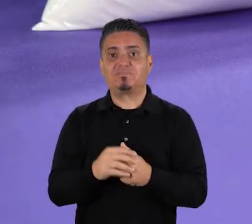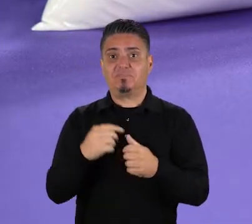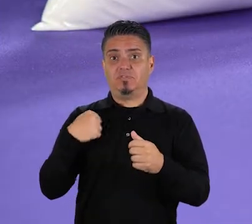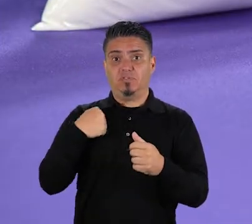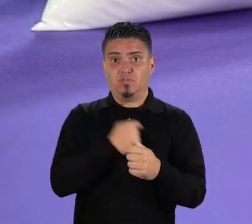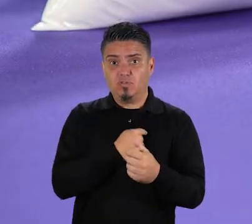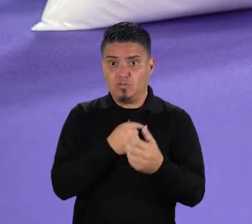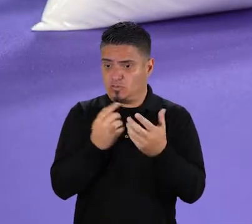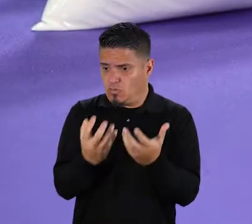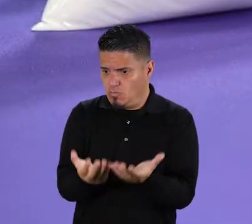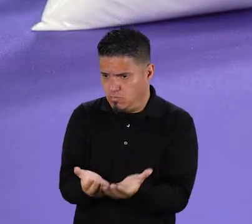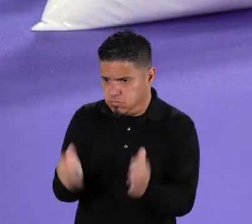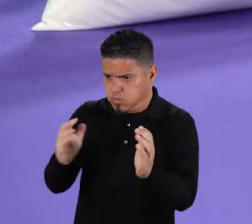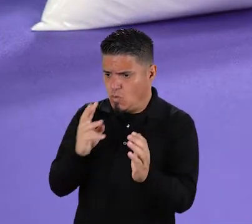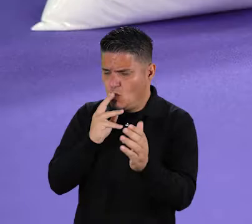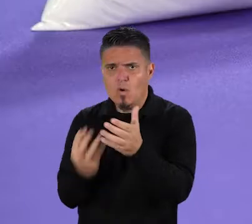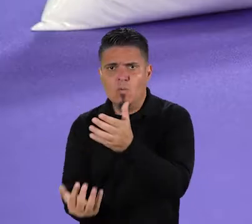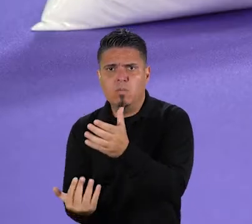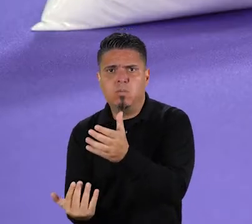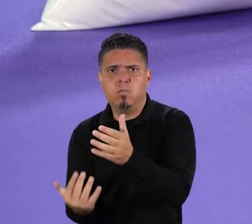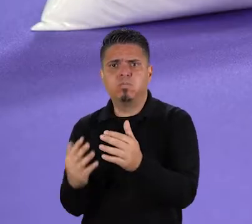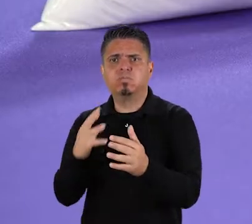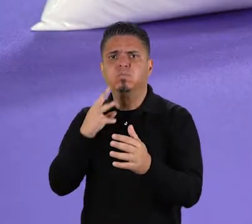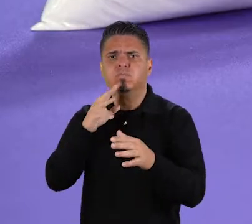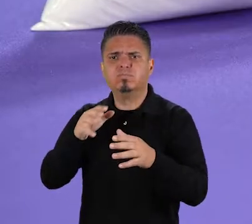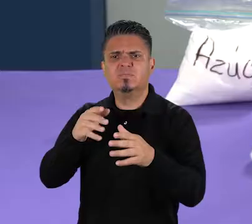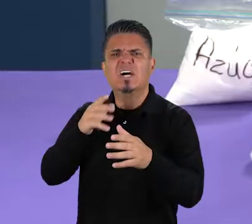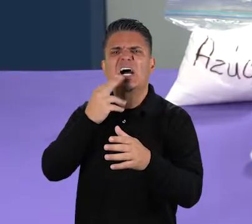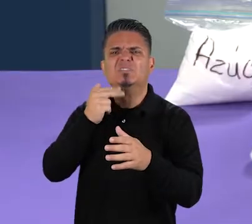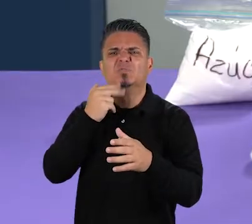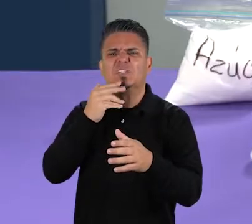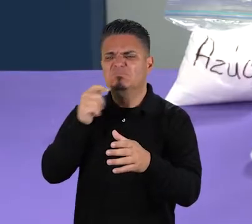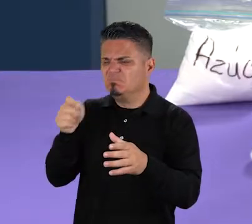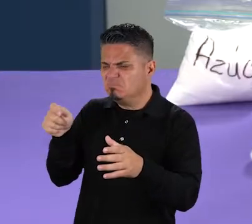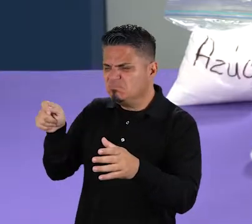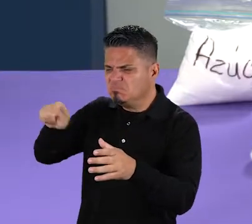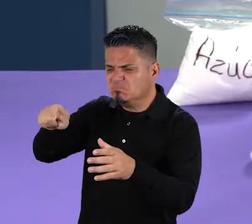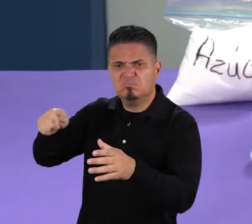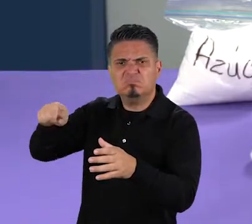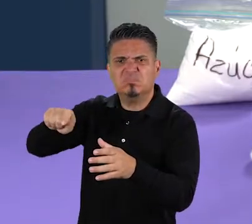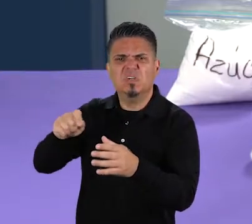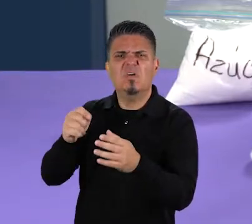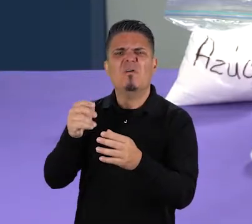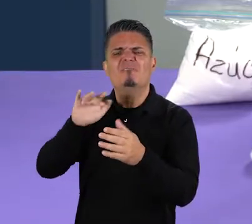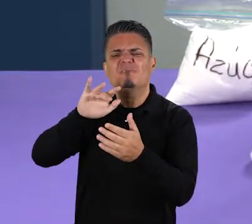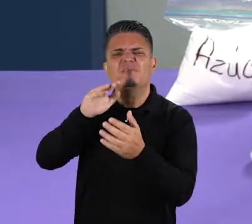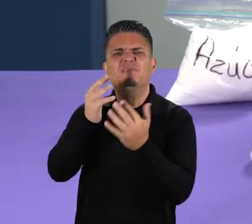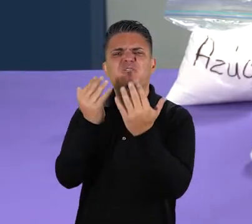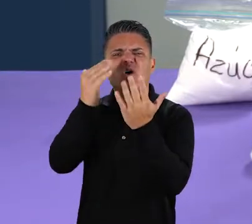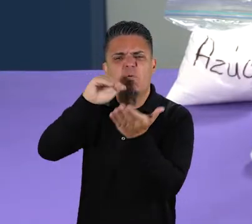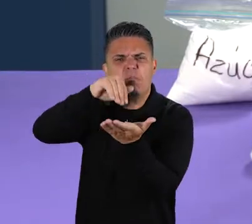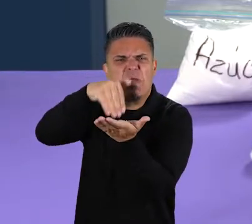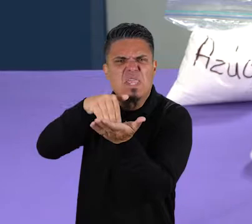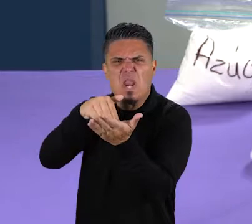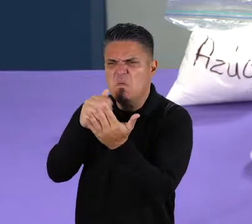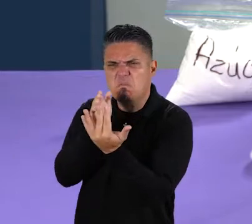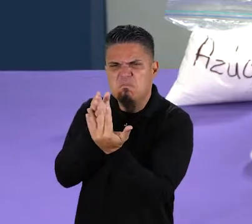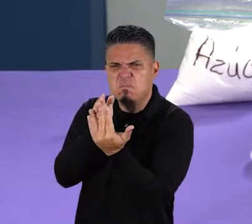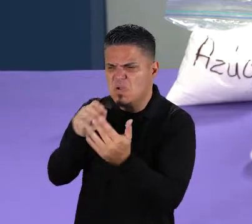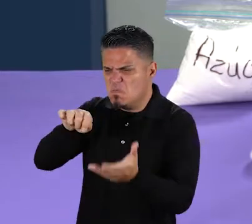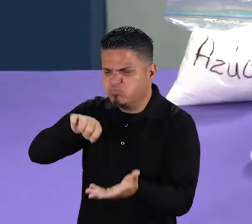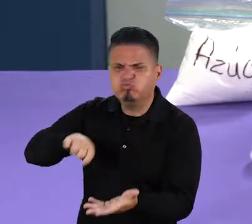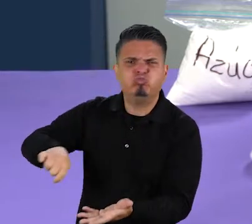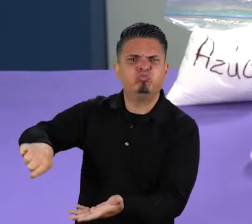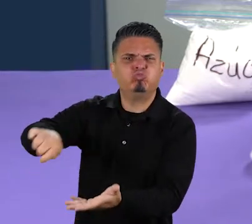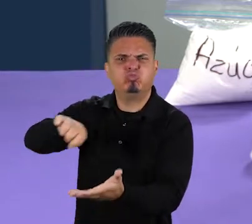menos 1 a 2 tazas de azúcar en una hornilla a fuego medio y la vamos a ir mezclando poco a poco con